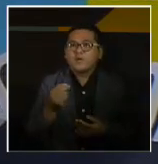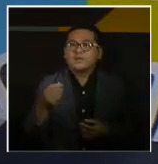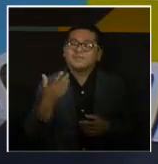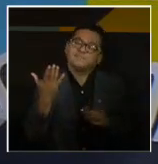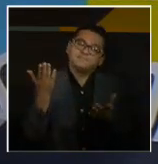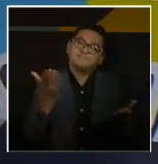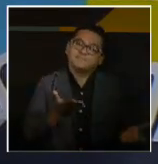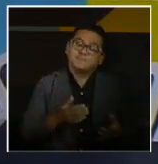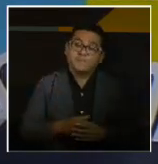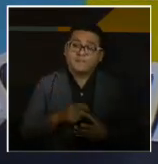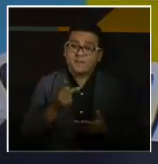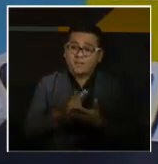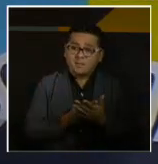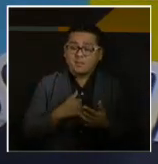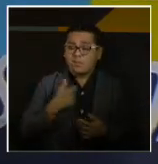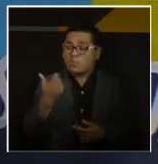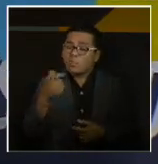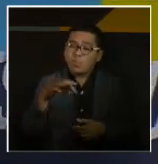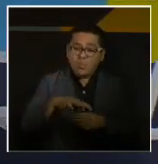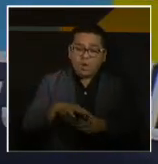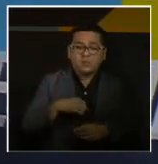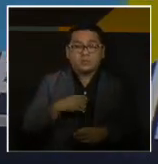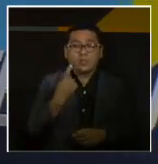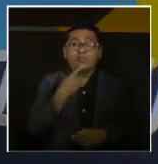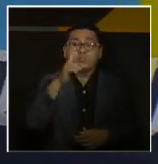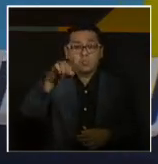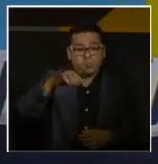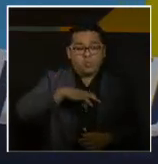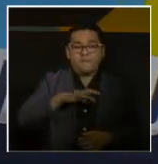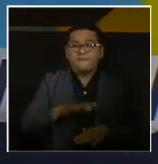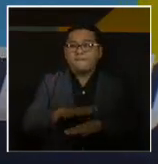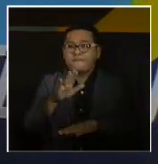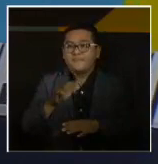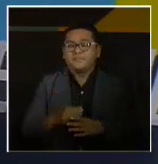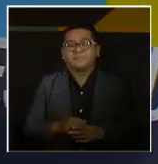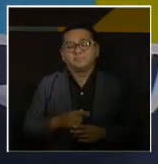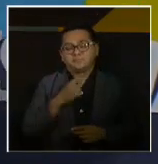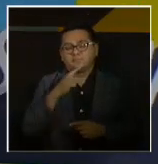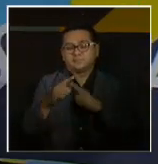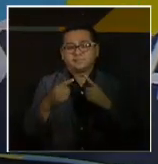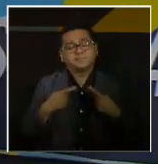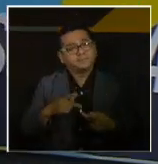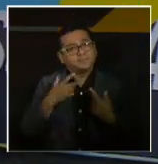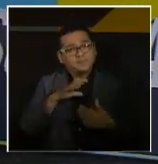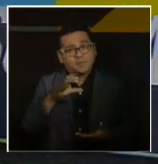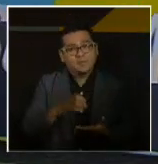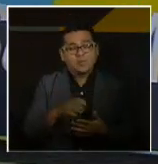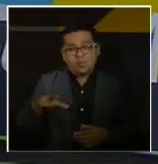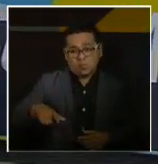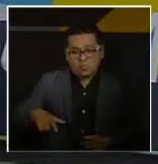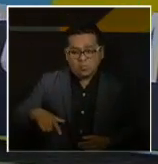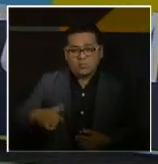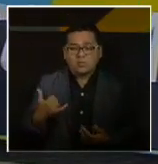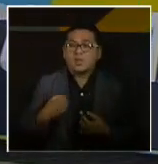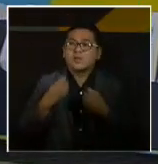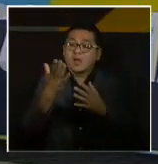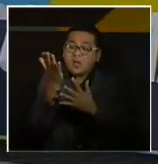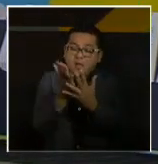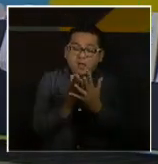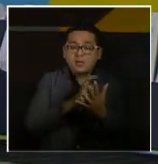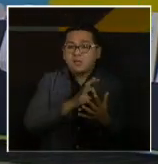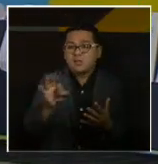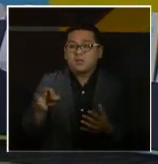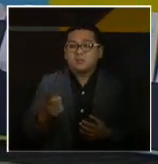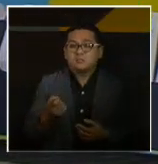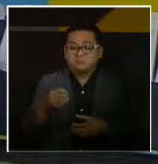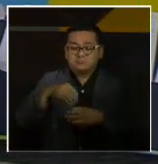estén llegando. Que el programa Peso a Peso, que es uno de los más demandados por los ciudadanos, que es donde el gobierno les da la mitad de